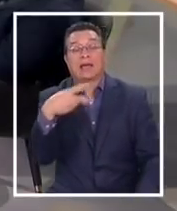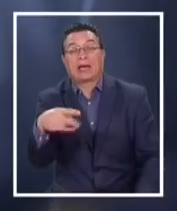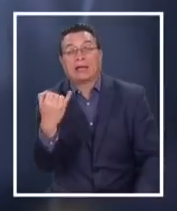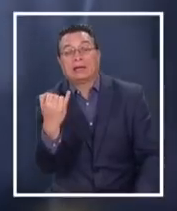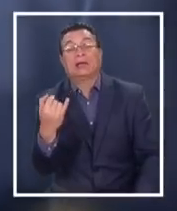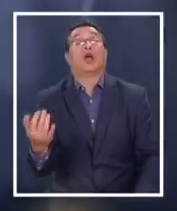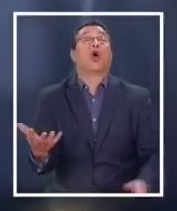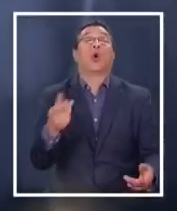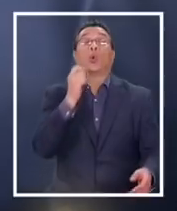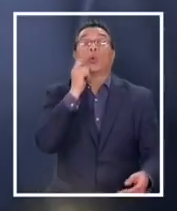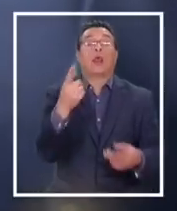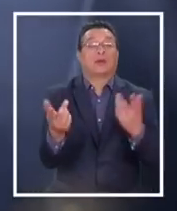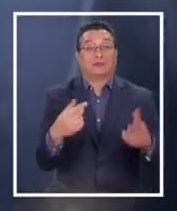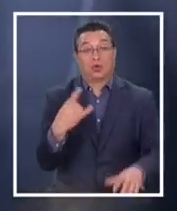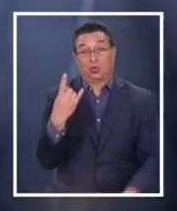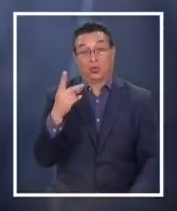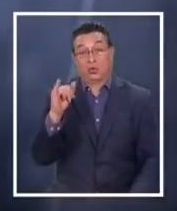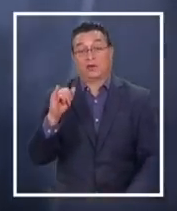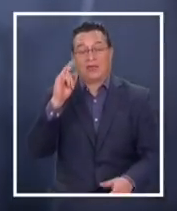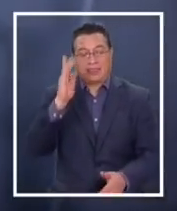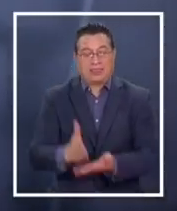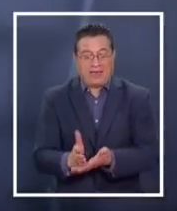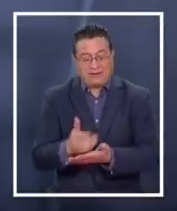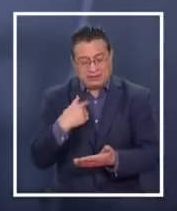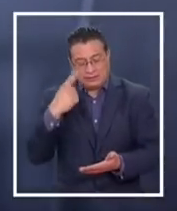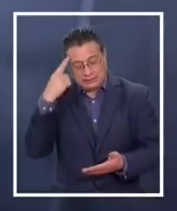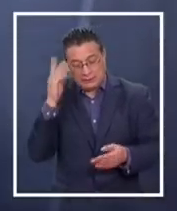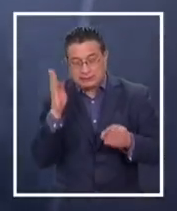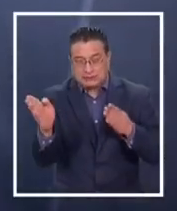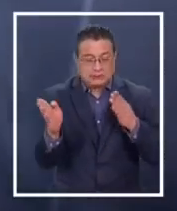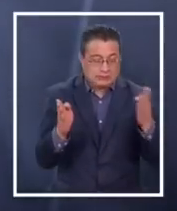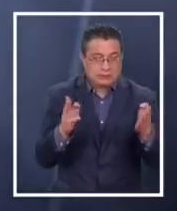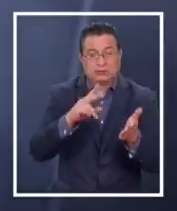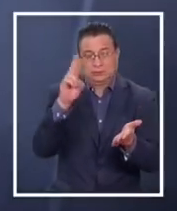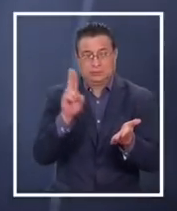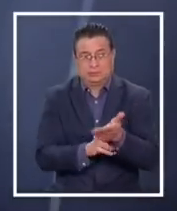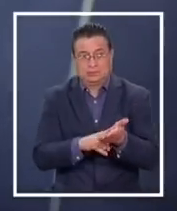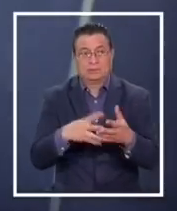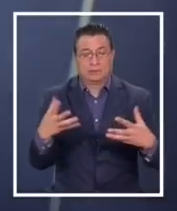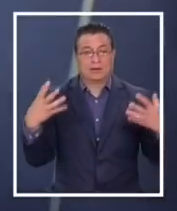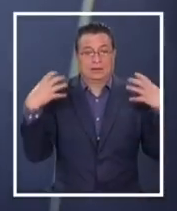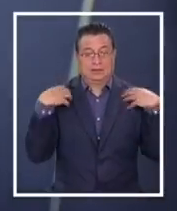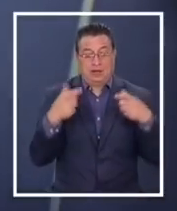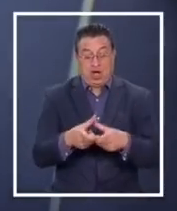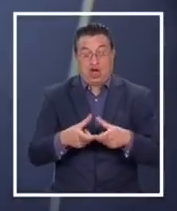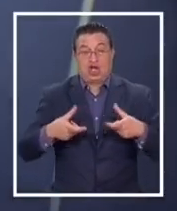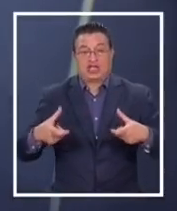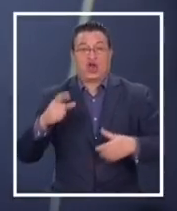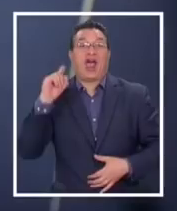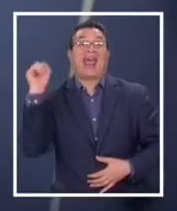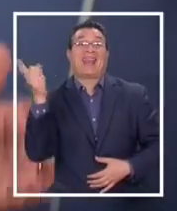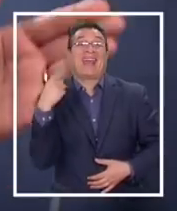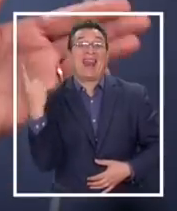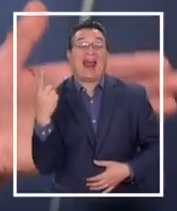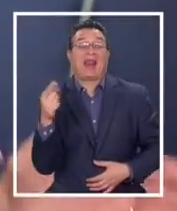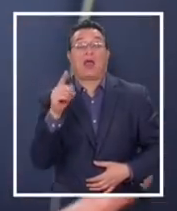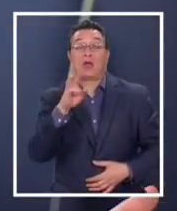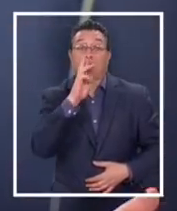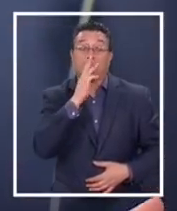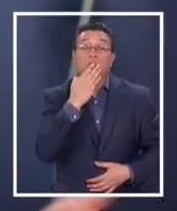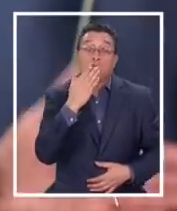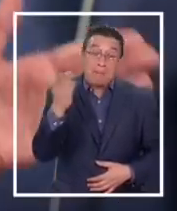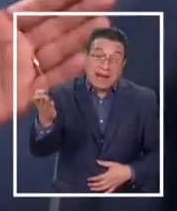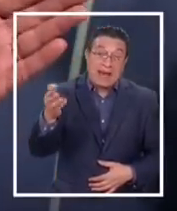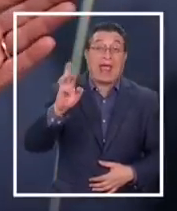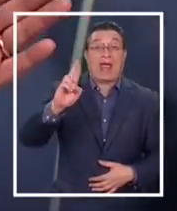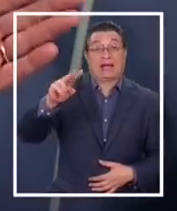Matei? Bueno, la UDI tiene que tomar una decisión que efectivamente recae sobre el Consejo General, tal como Renovación